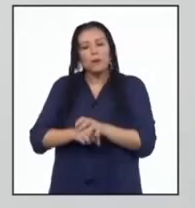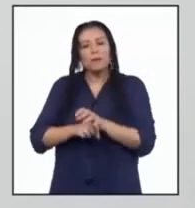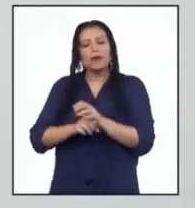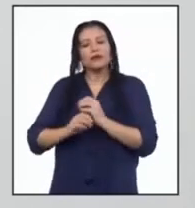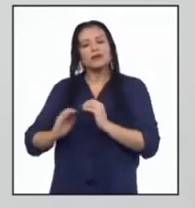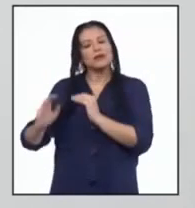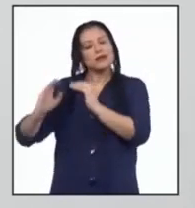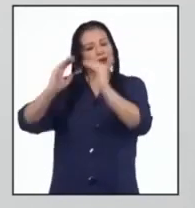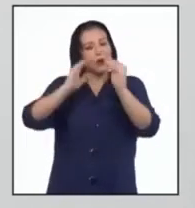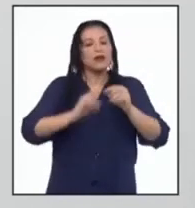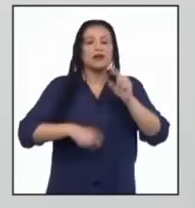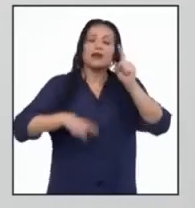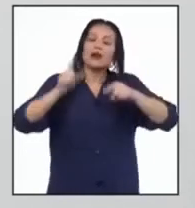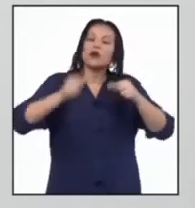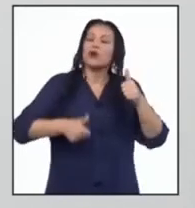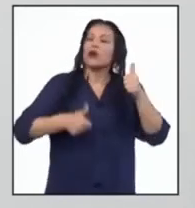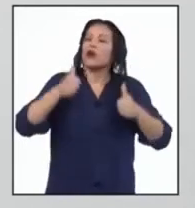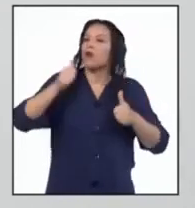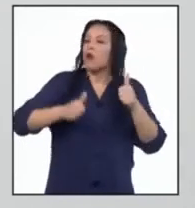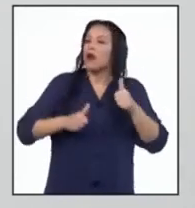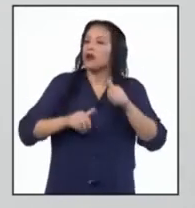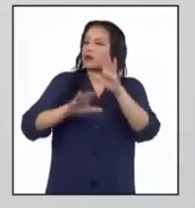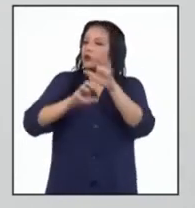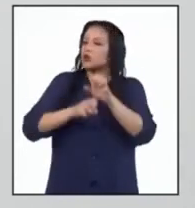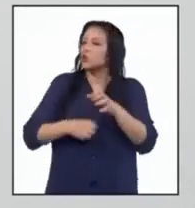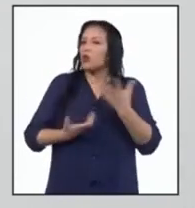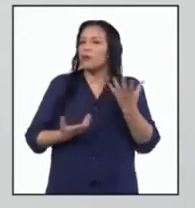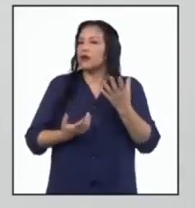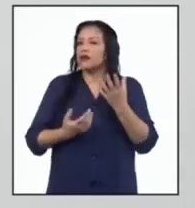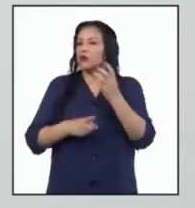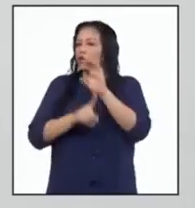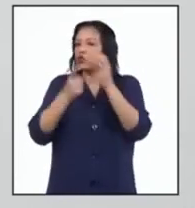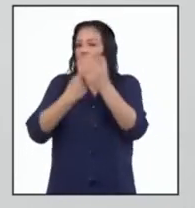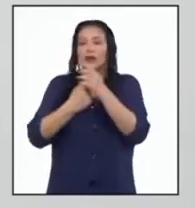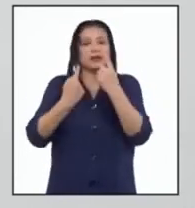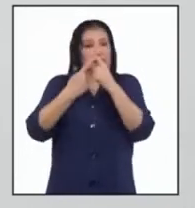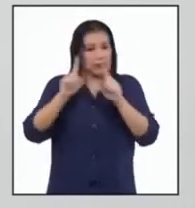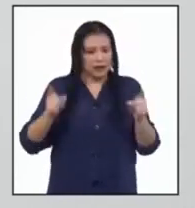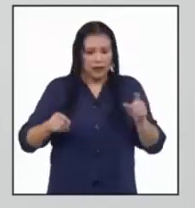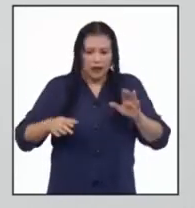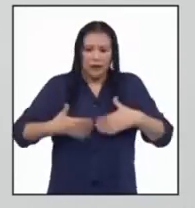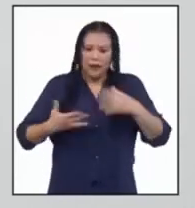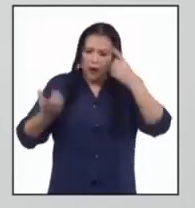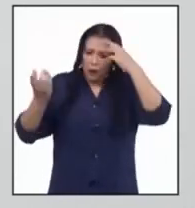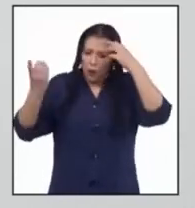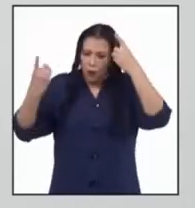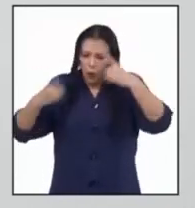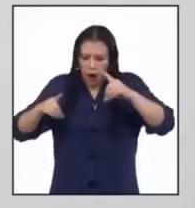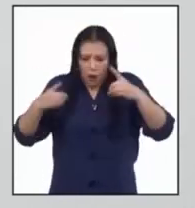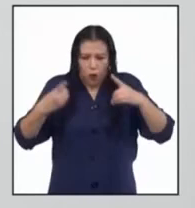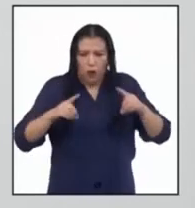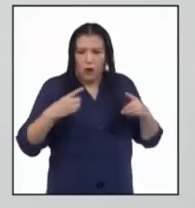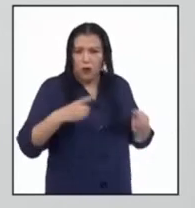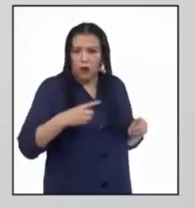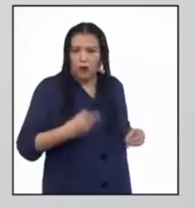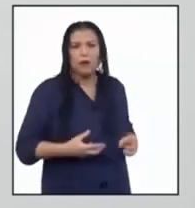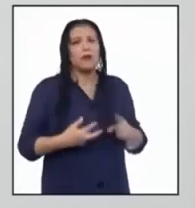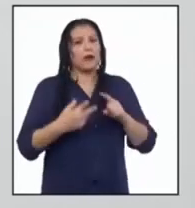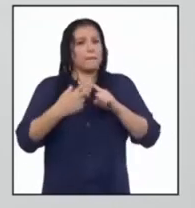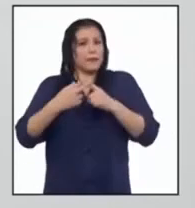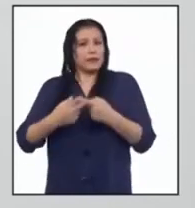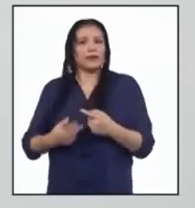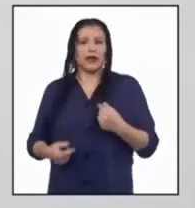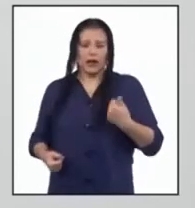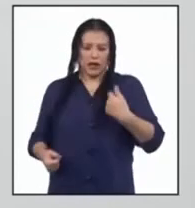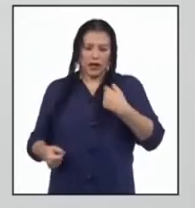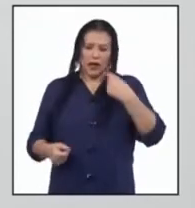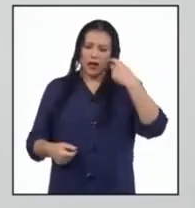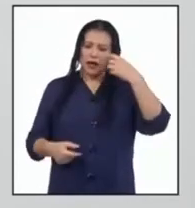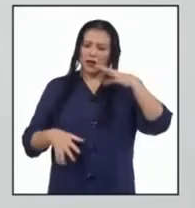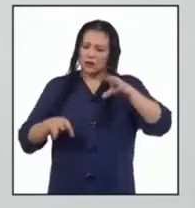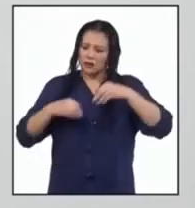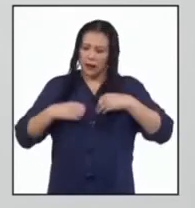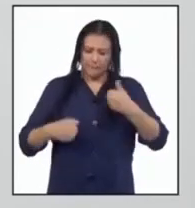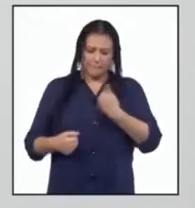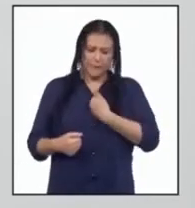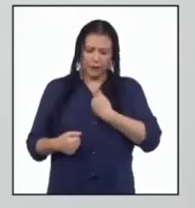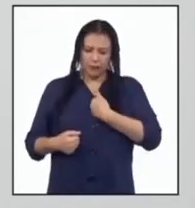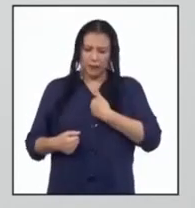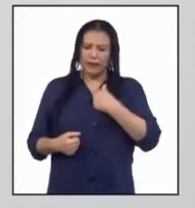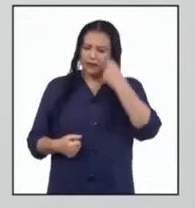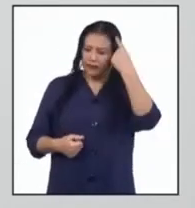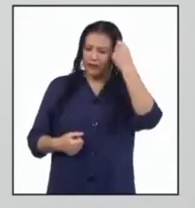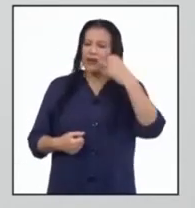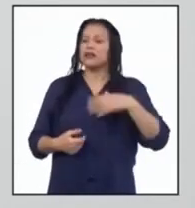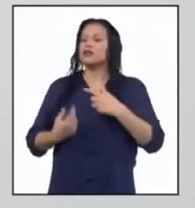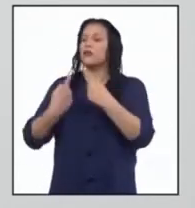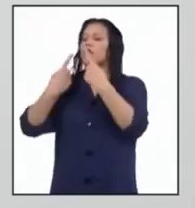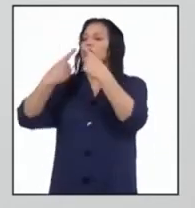somos diferentes. Llegar a ponernos de acuerdo, llegar a consensos, empieza por reconocer nuestras diferencias